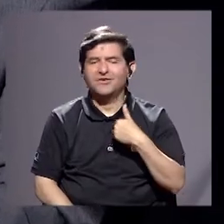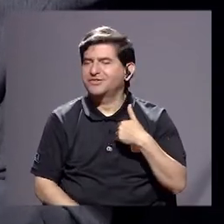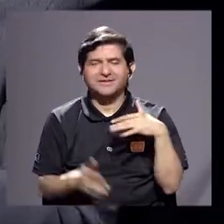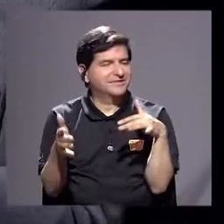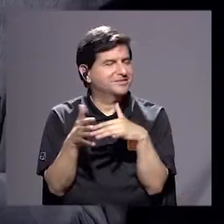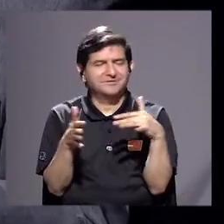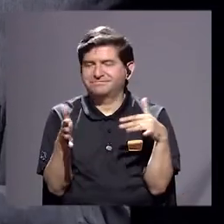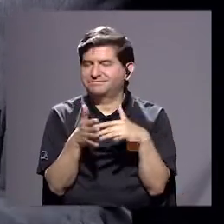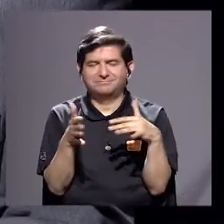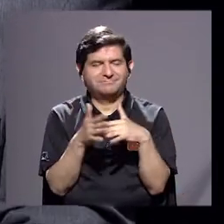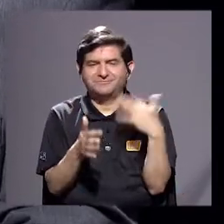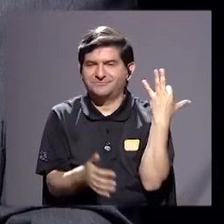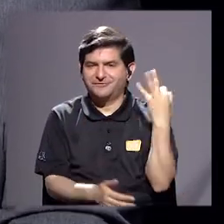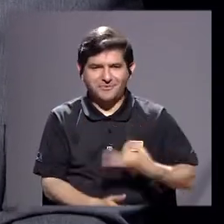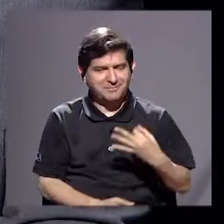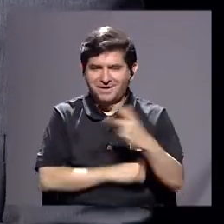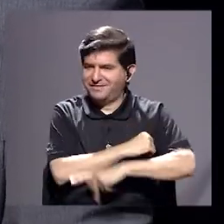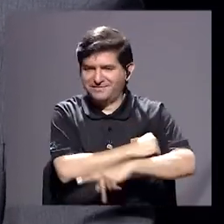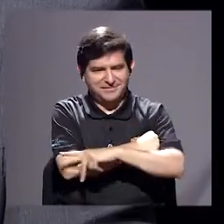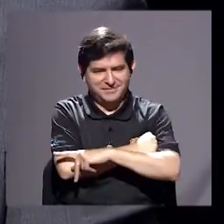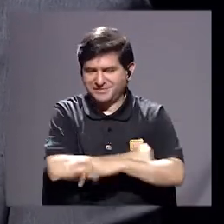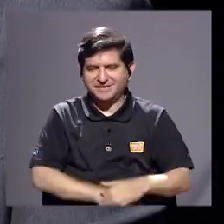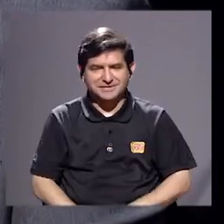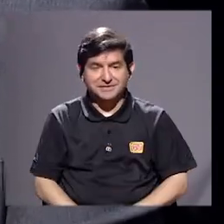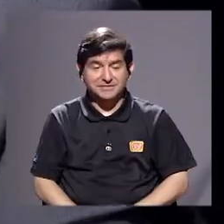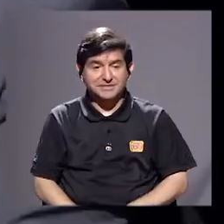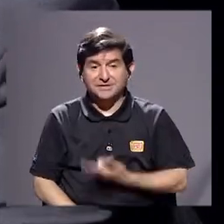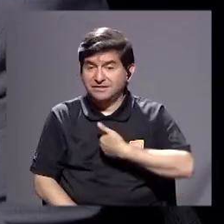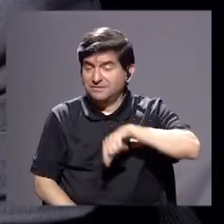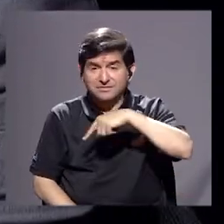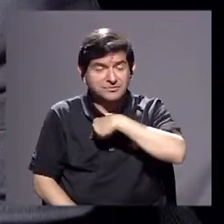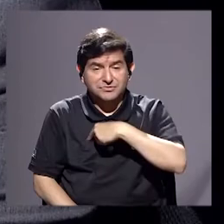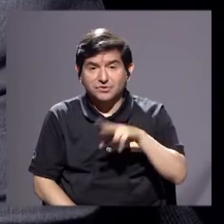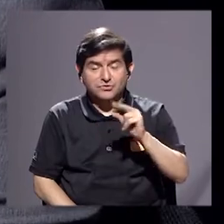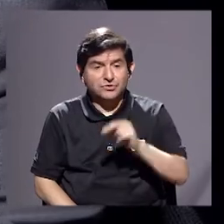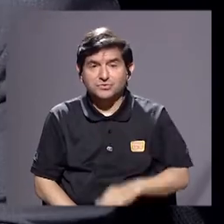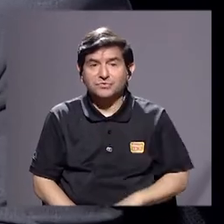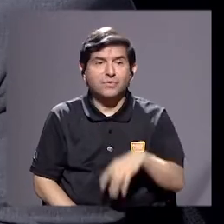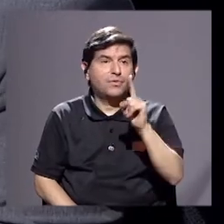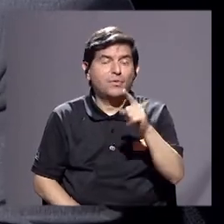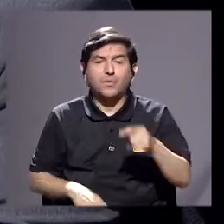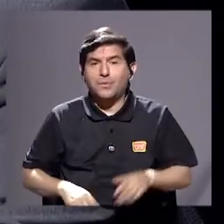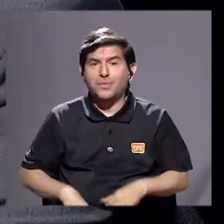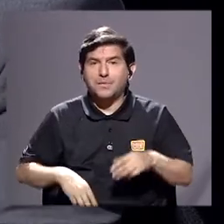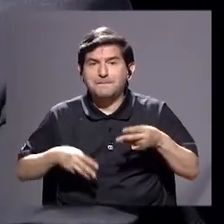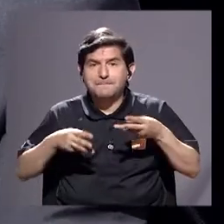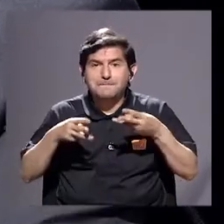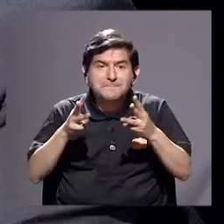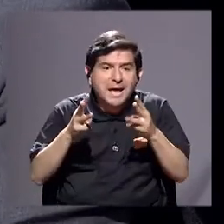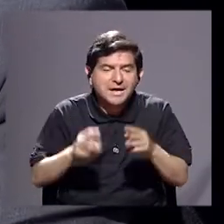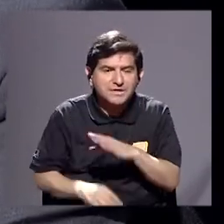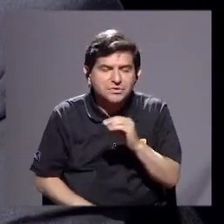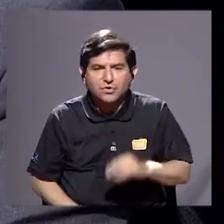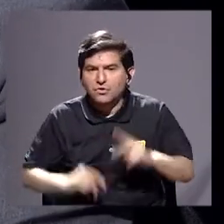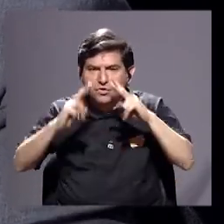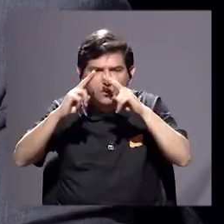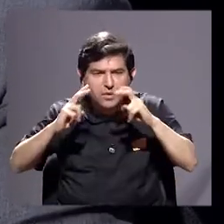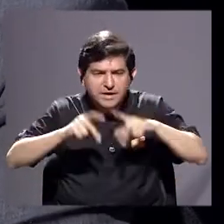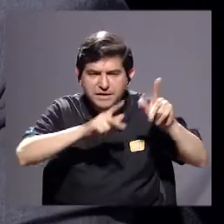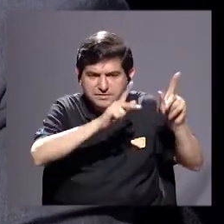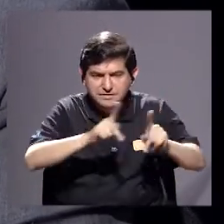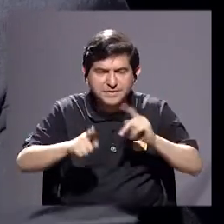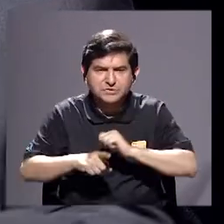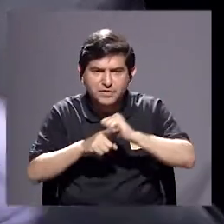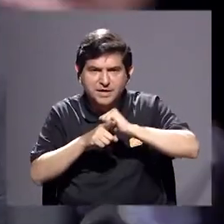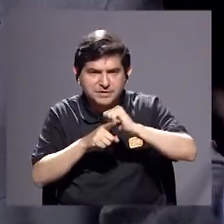un estudio formal en nuestro país es decir lo hemos agarrado un método no hemos establecido un corte de género entre personas